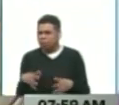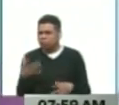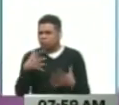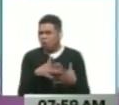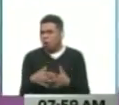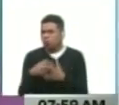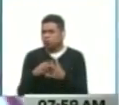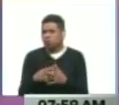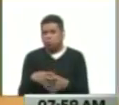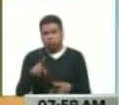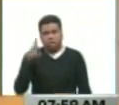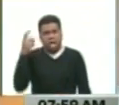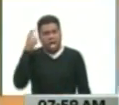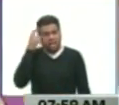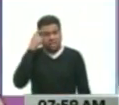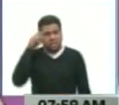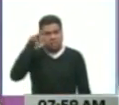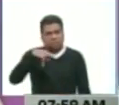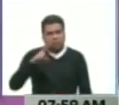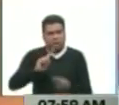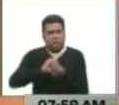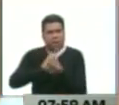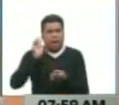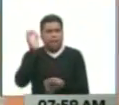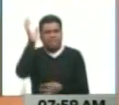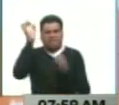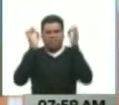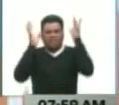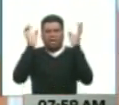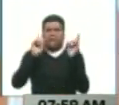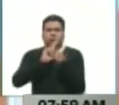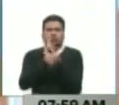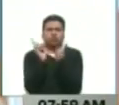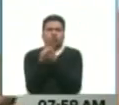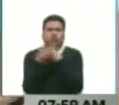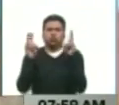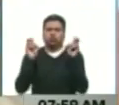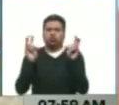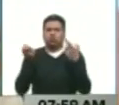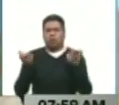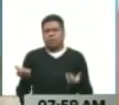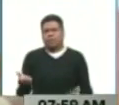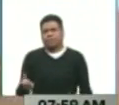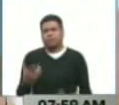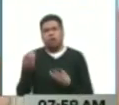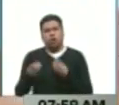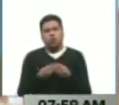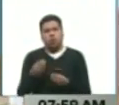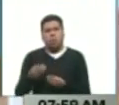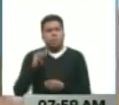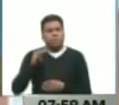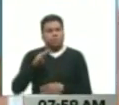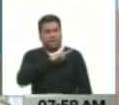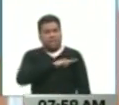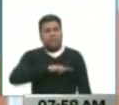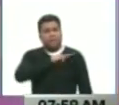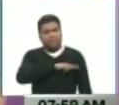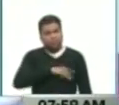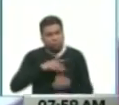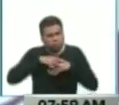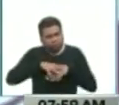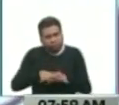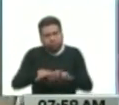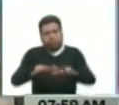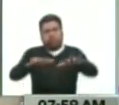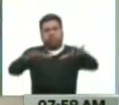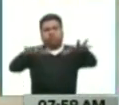a día reinventándose. ¿Cómo se va a reinventar a partir de este momento, de estos 8 años de la misión Cultura Corazón Adentro, esta misión, digamos, para seguir abarcando todos los espacios de la